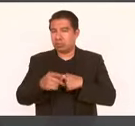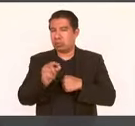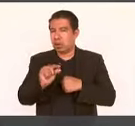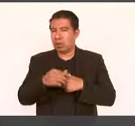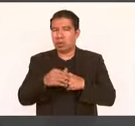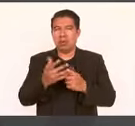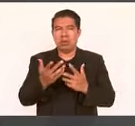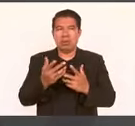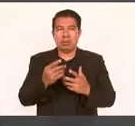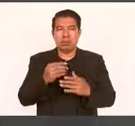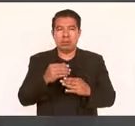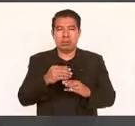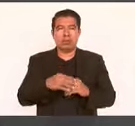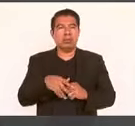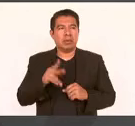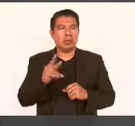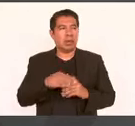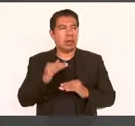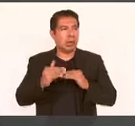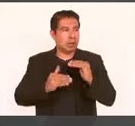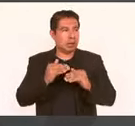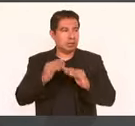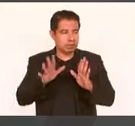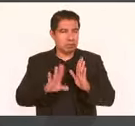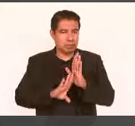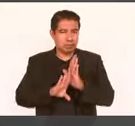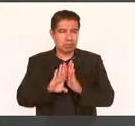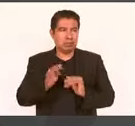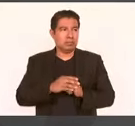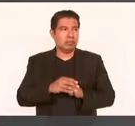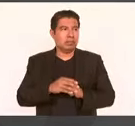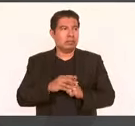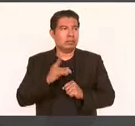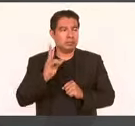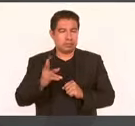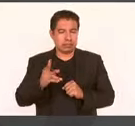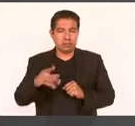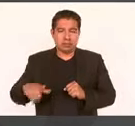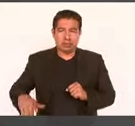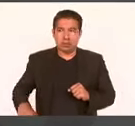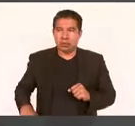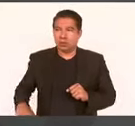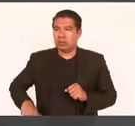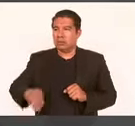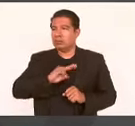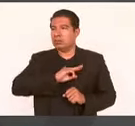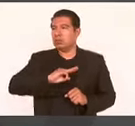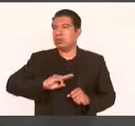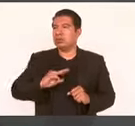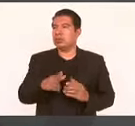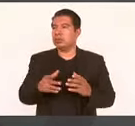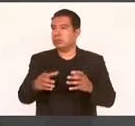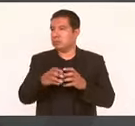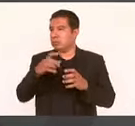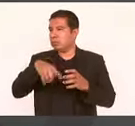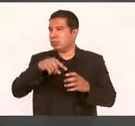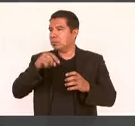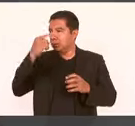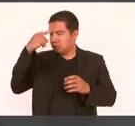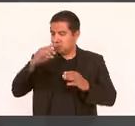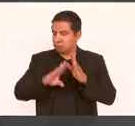recuperándonos. Y en particular con los gobiernos municipales, hemos encontrado en general un